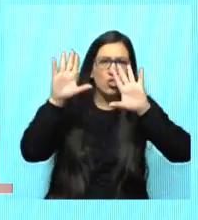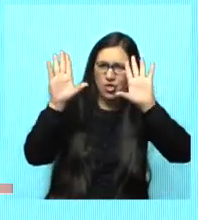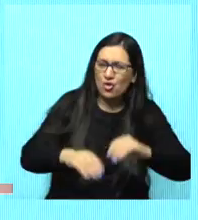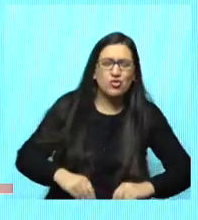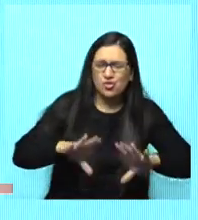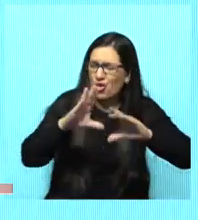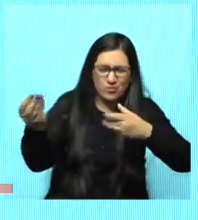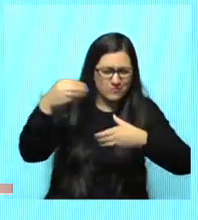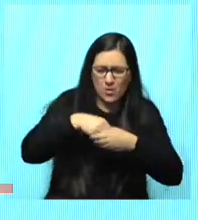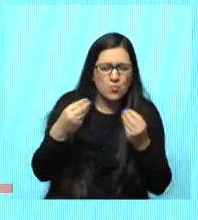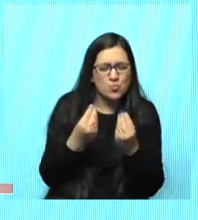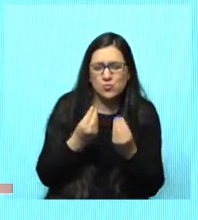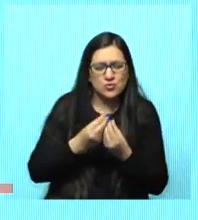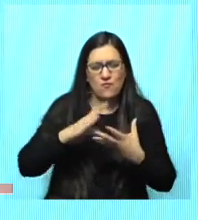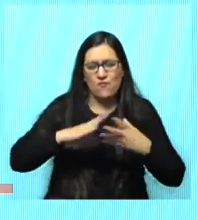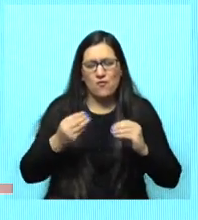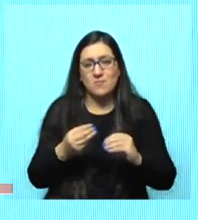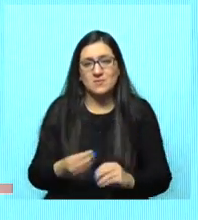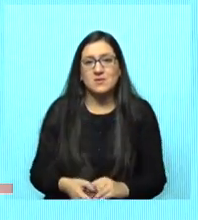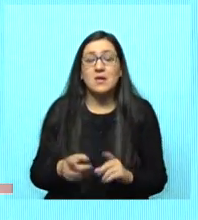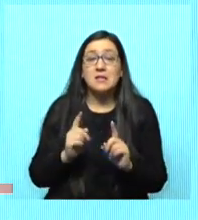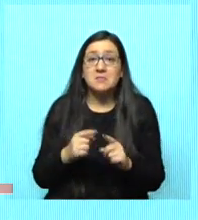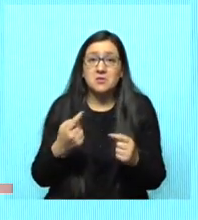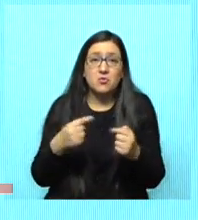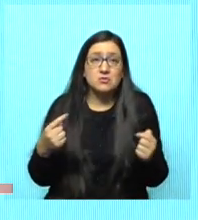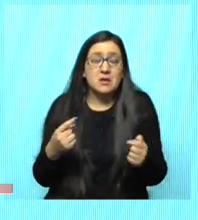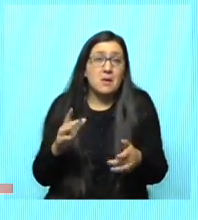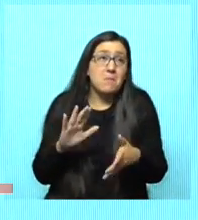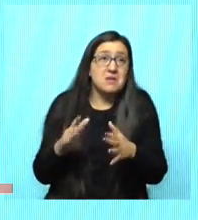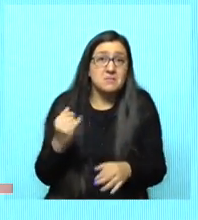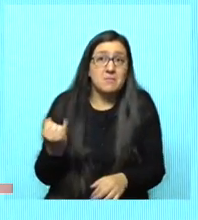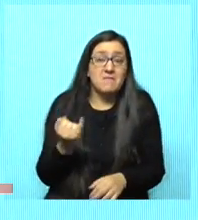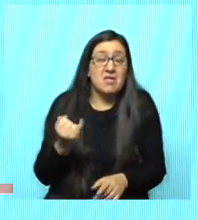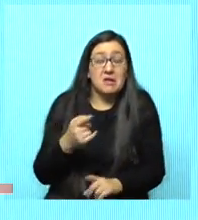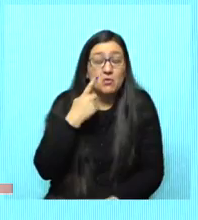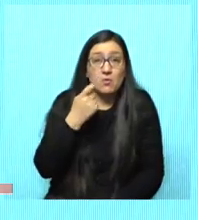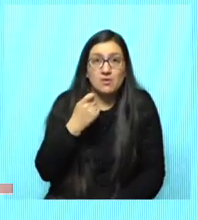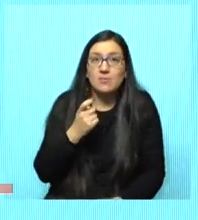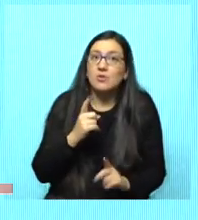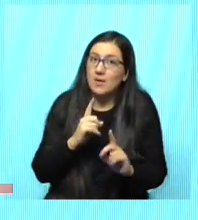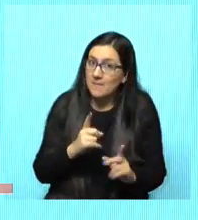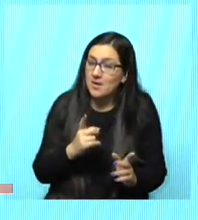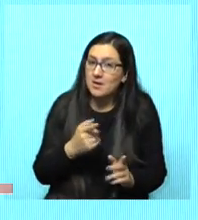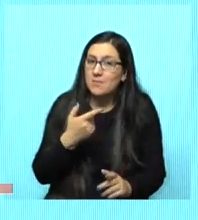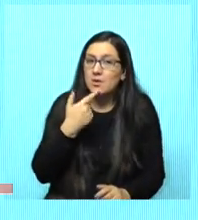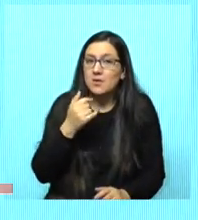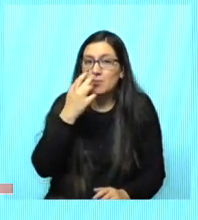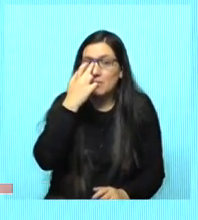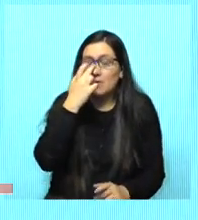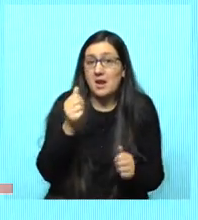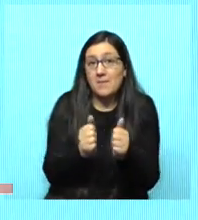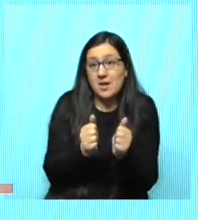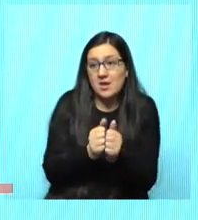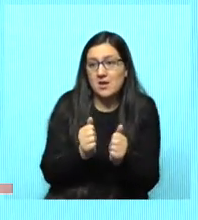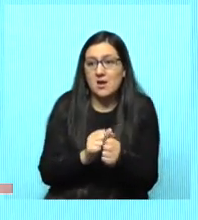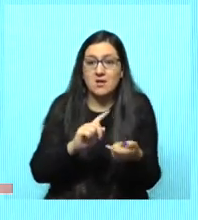abarca todo, básicamente, y hasta las cosas más mínimas que, tipo, a veces no nos damos cuenta. Explico como maltrato en la pareja, en la